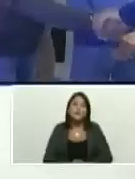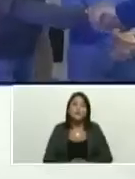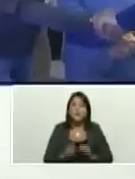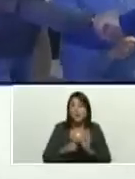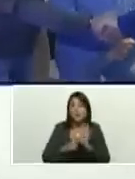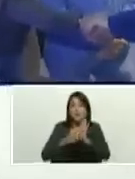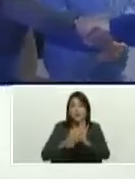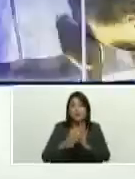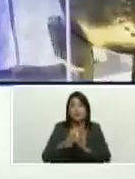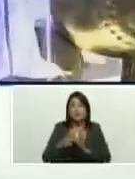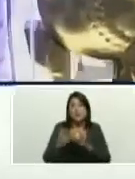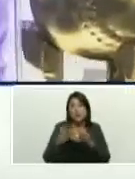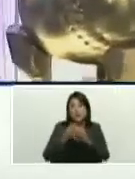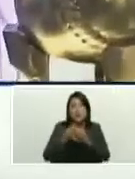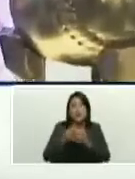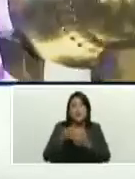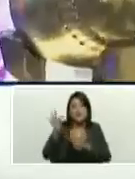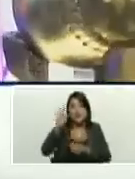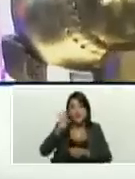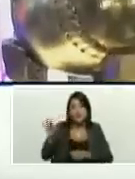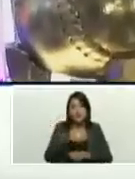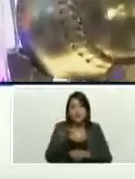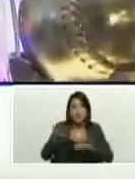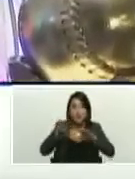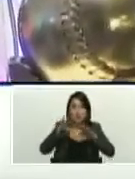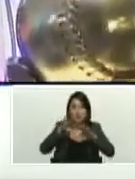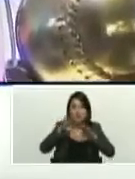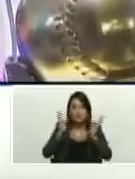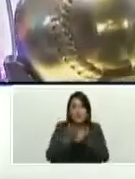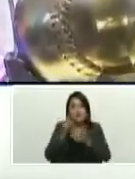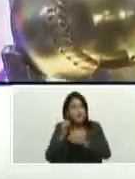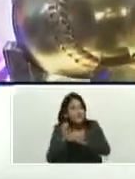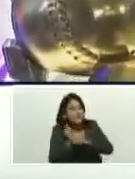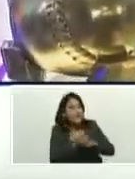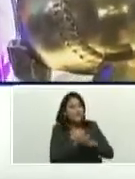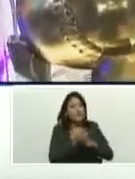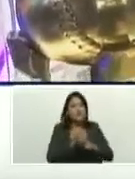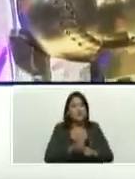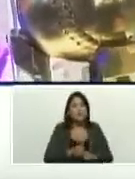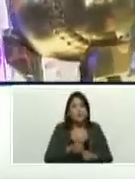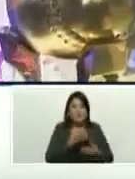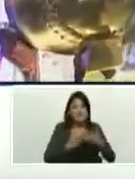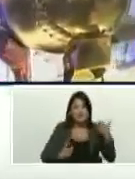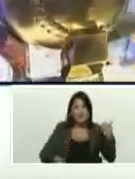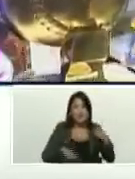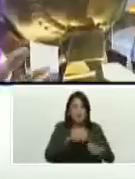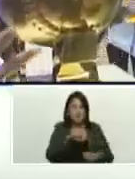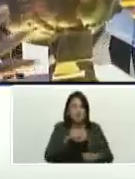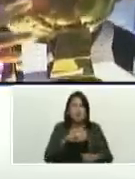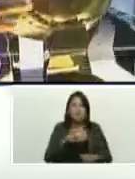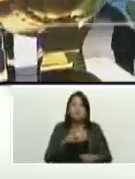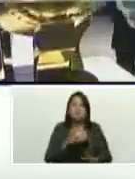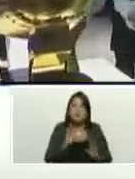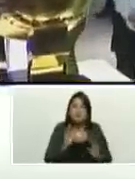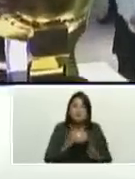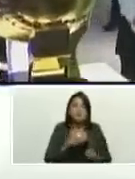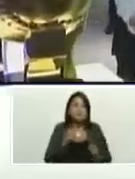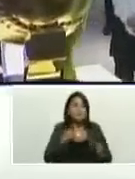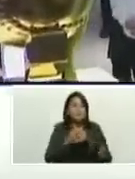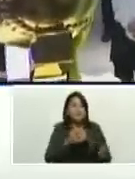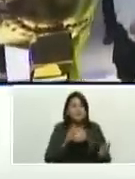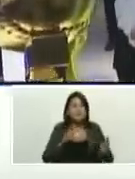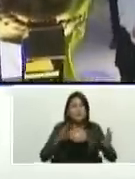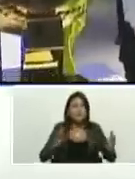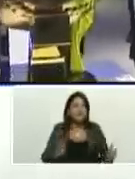de la Liga de Béisbol Profesional de Venezuela, su presidente y su junta directiva. Allí estaban